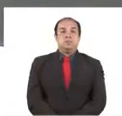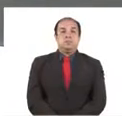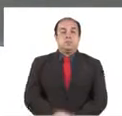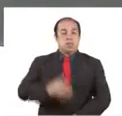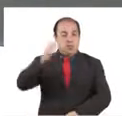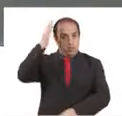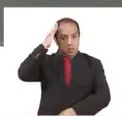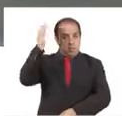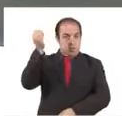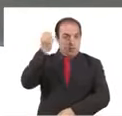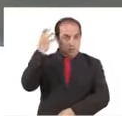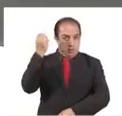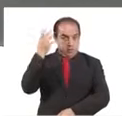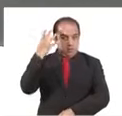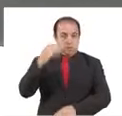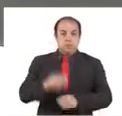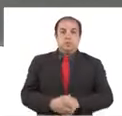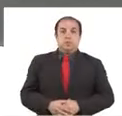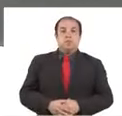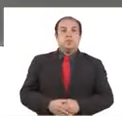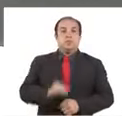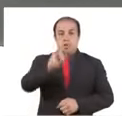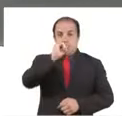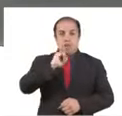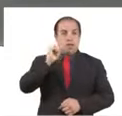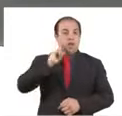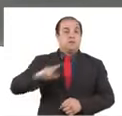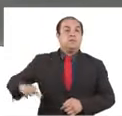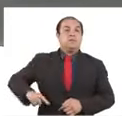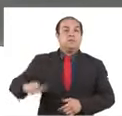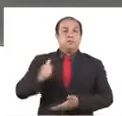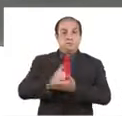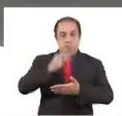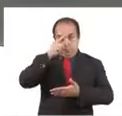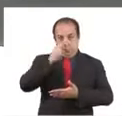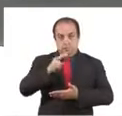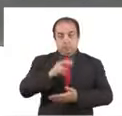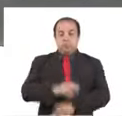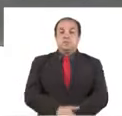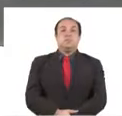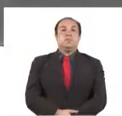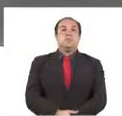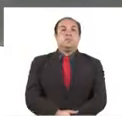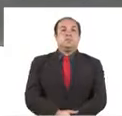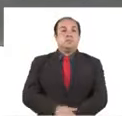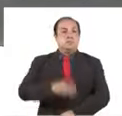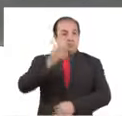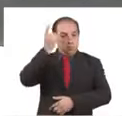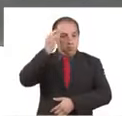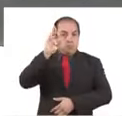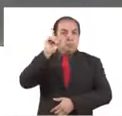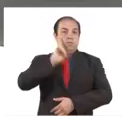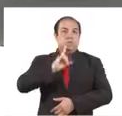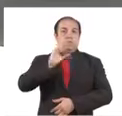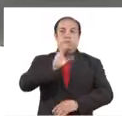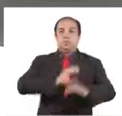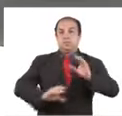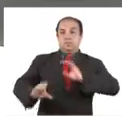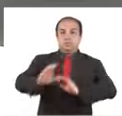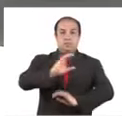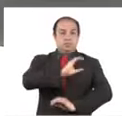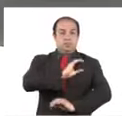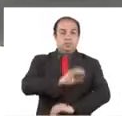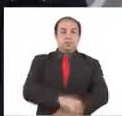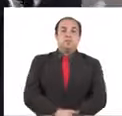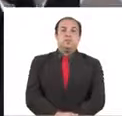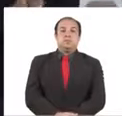Preside este acto la jefa de gobierno de la Ciudad de México, doctora Claudia